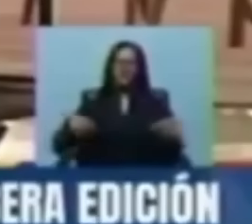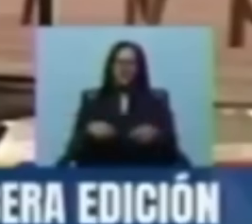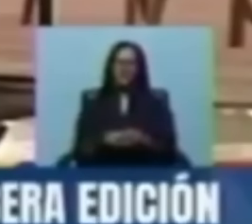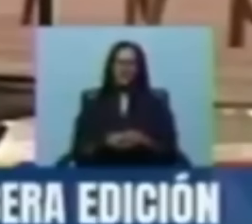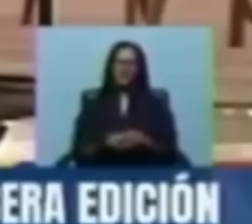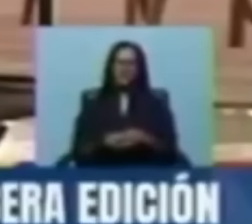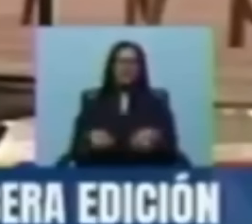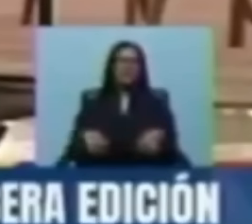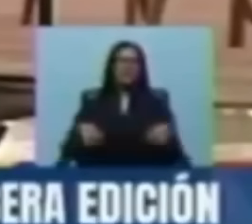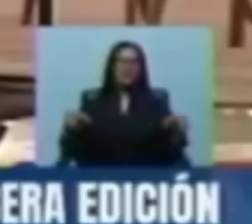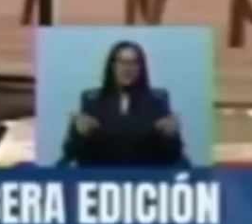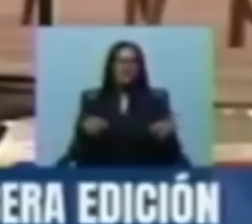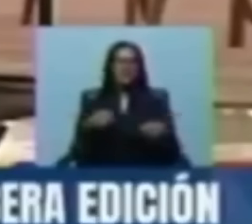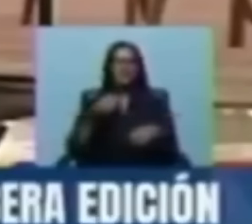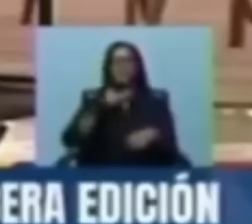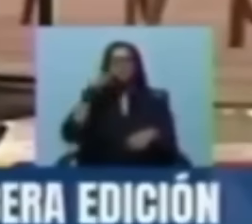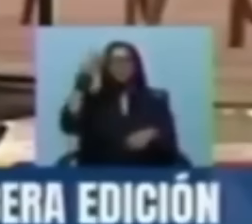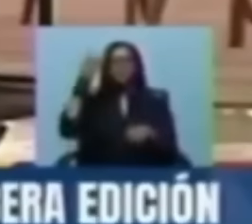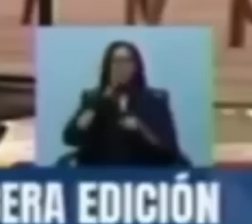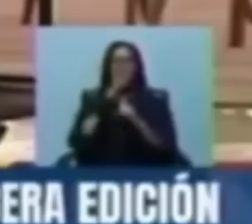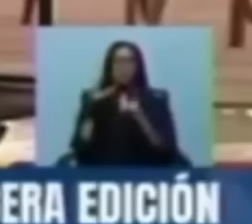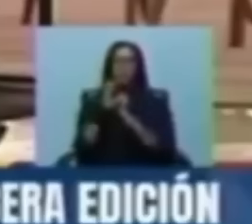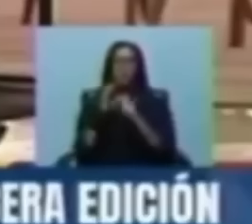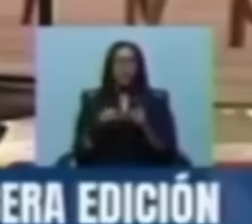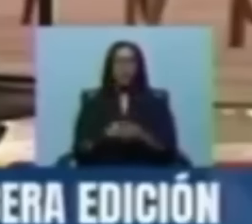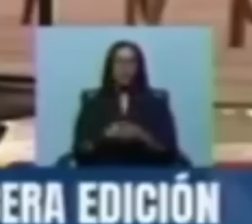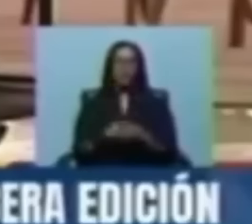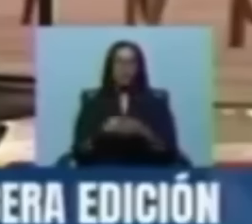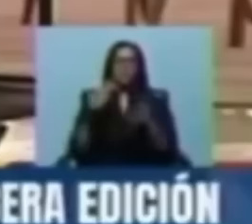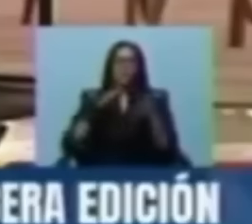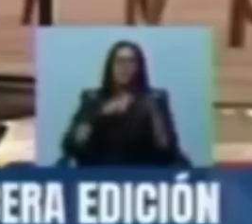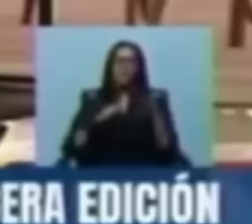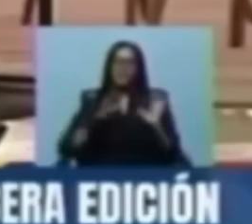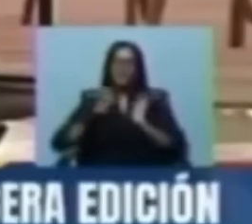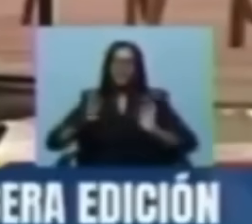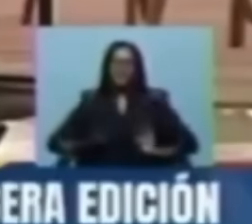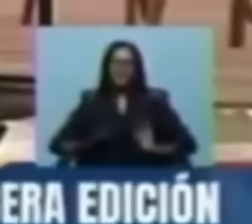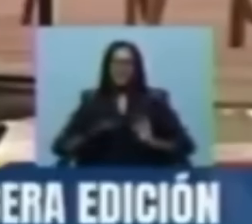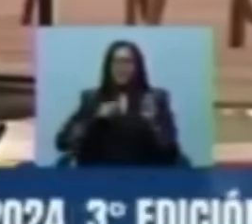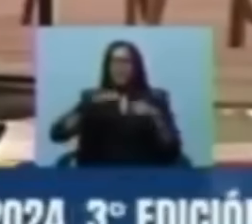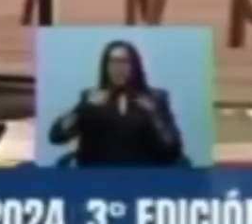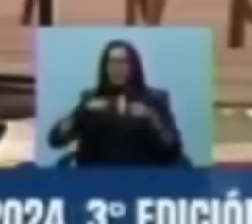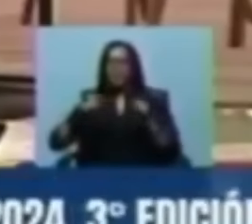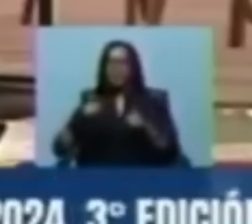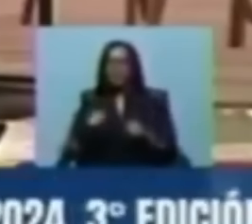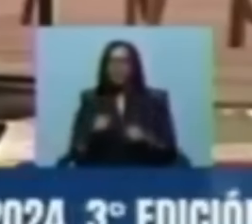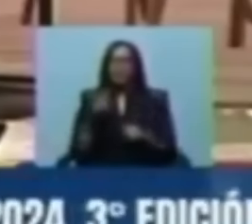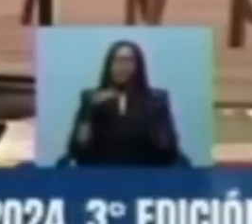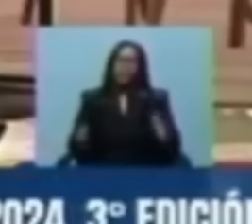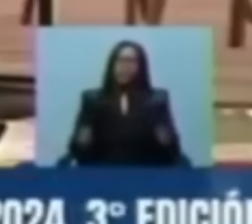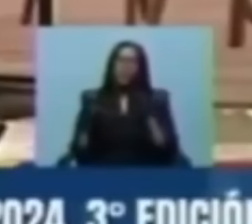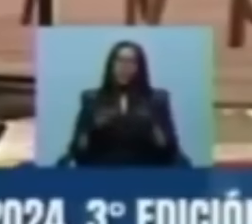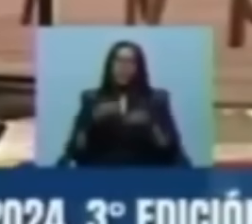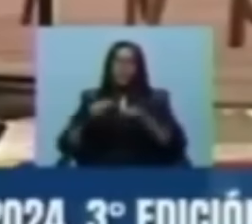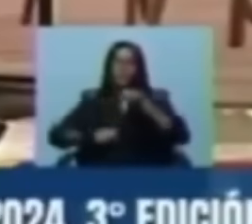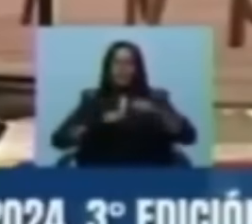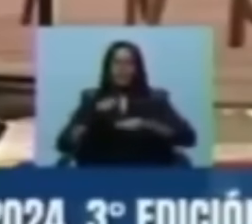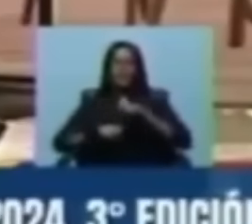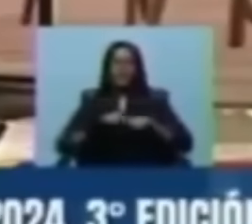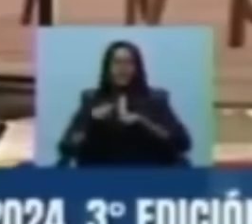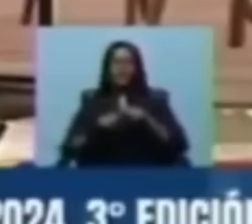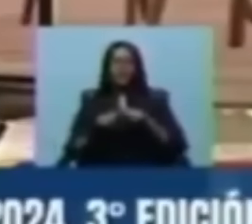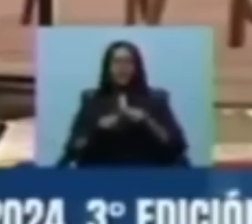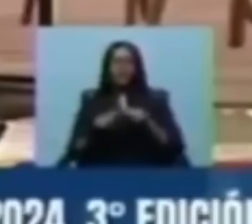contar de que si te vas para las playas de carabobo no puedes disfrutar de las playas de carabobo que no seas amenazado por los comerciantes de orilla de playa que tienen todas sus